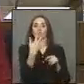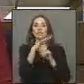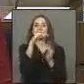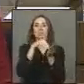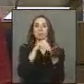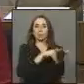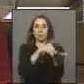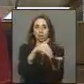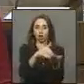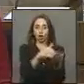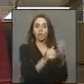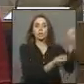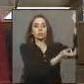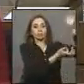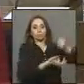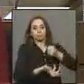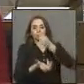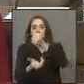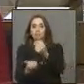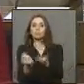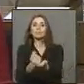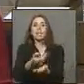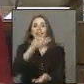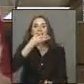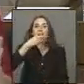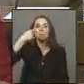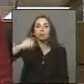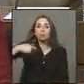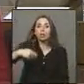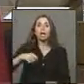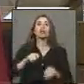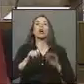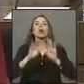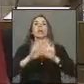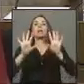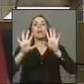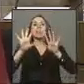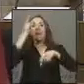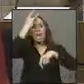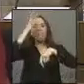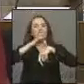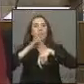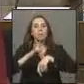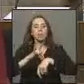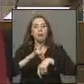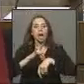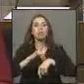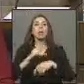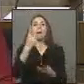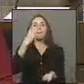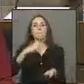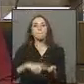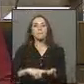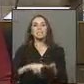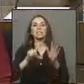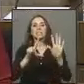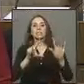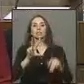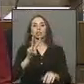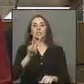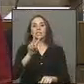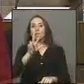poco más, destinado a financiar tratamientos de alto costo para 10 enfermedades que involucran a 1.783